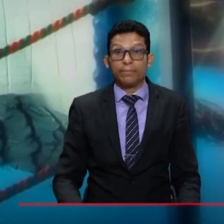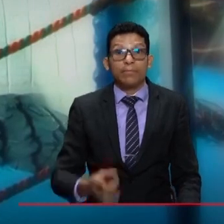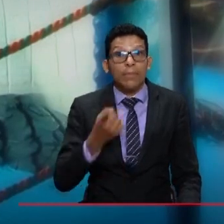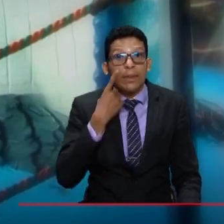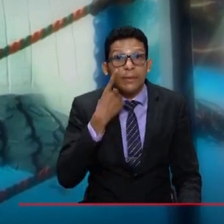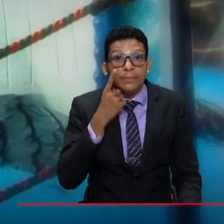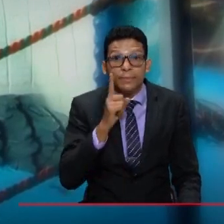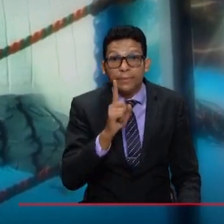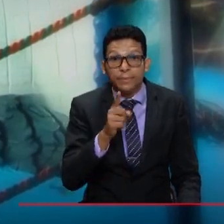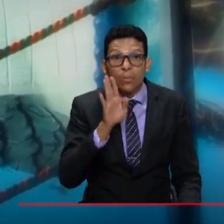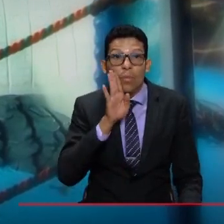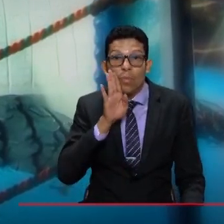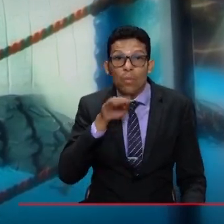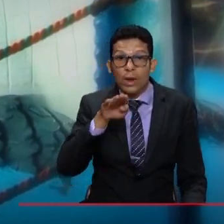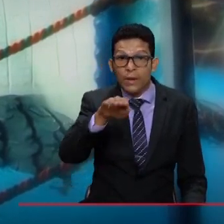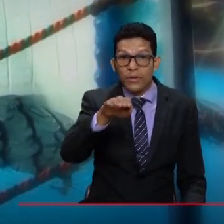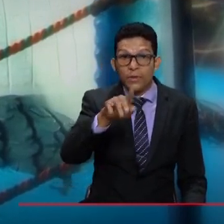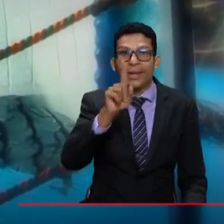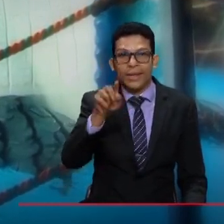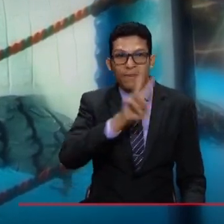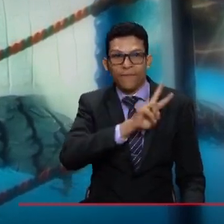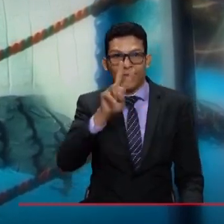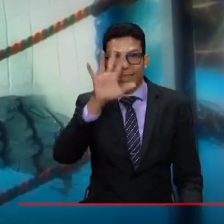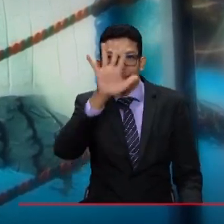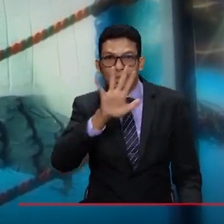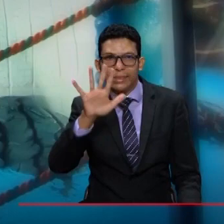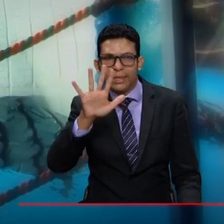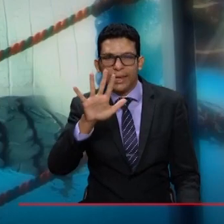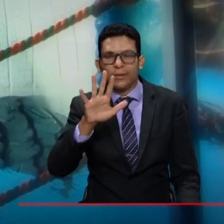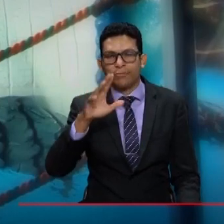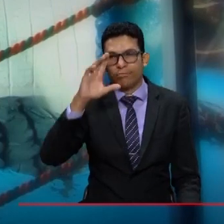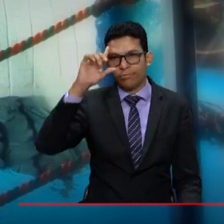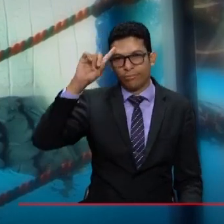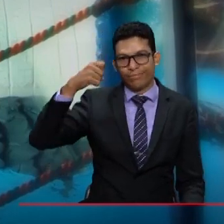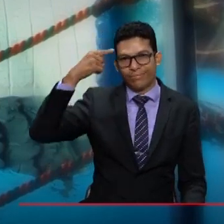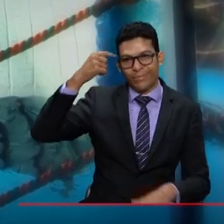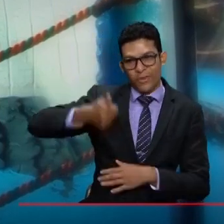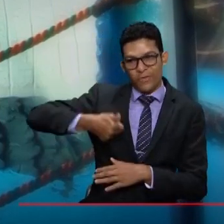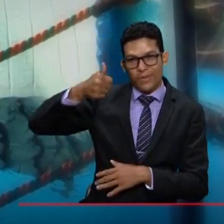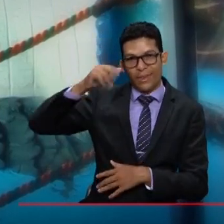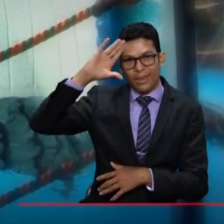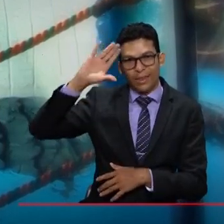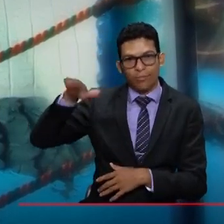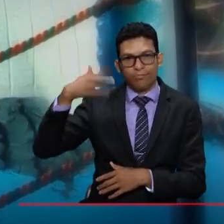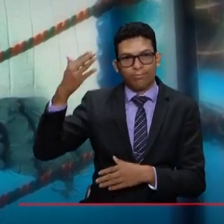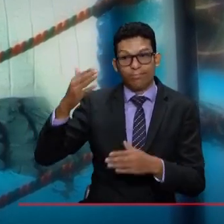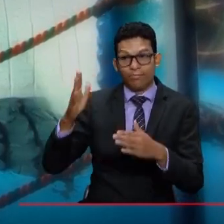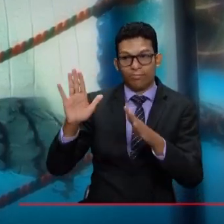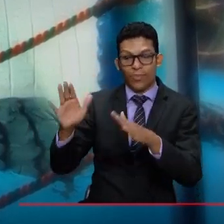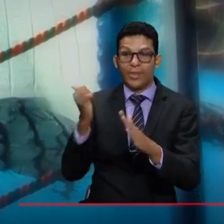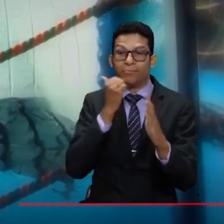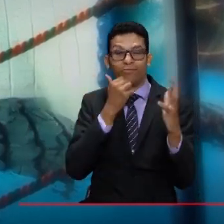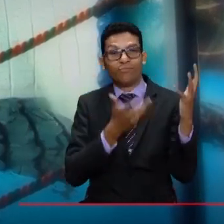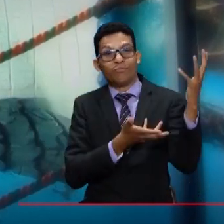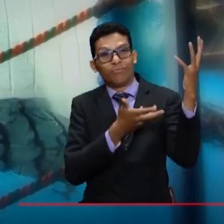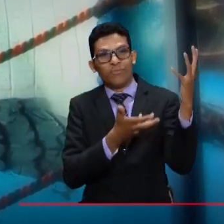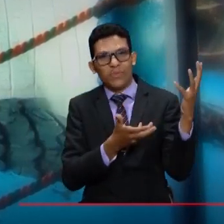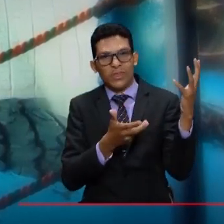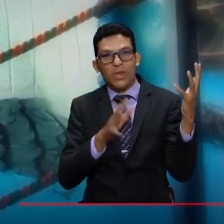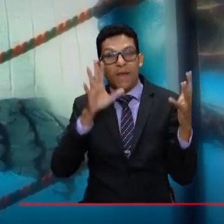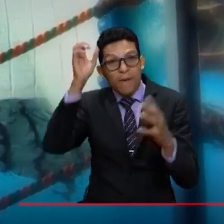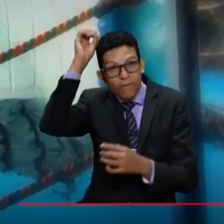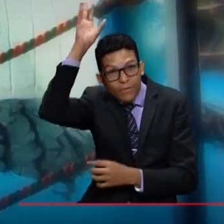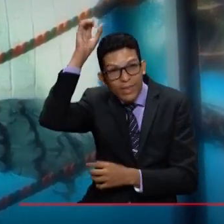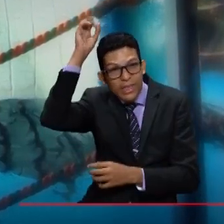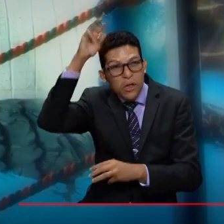Escuchen esto. En Buenaventura, Valle del Cauca, la gobernadora Clara Luz Roldán hizo la entrega del monumento a las ballenas más grande del